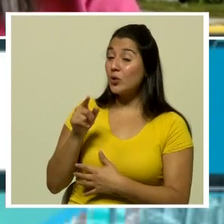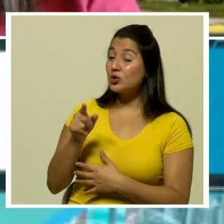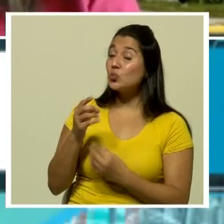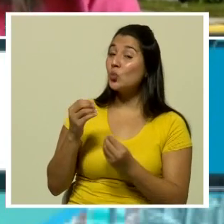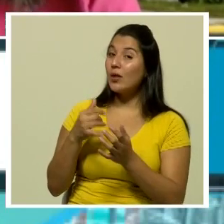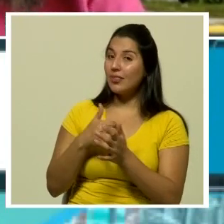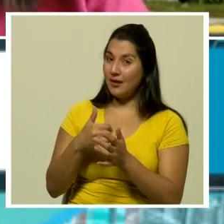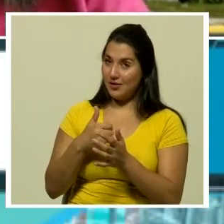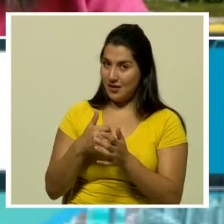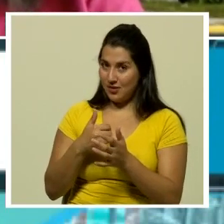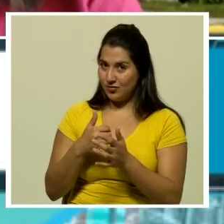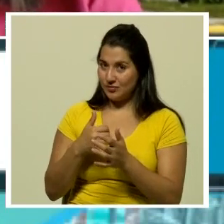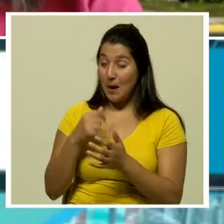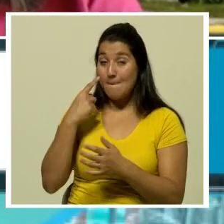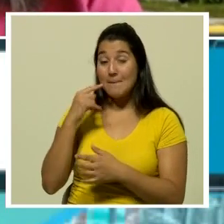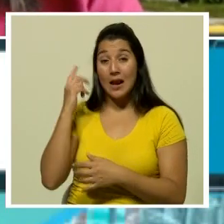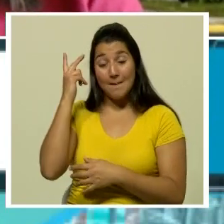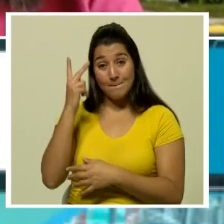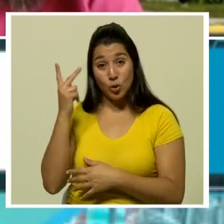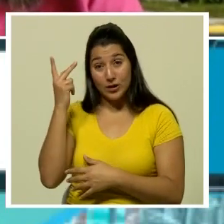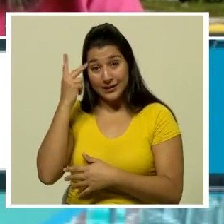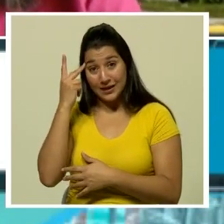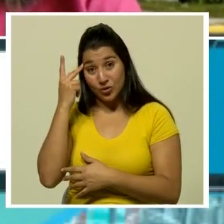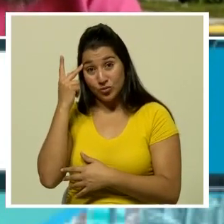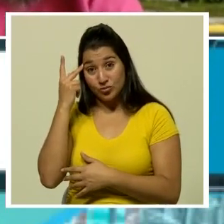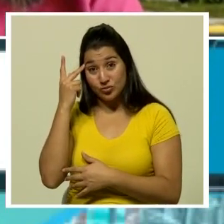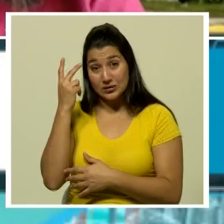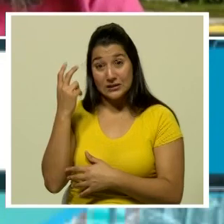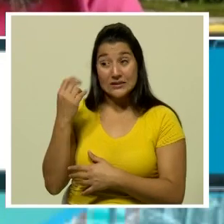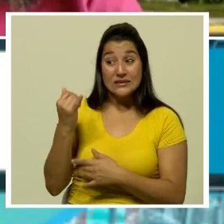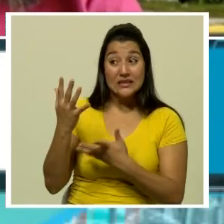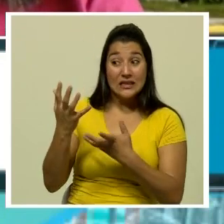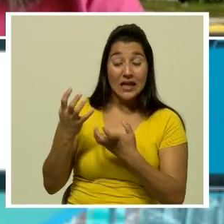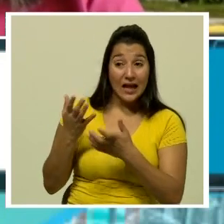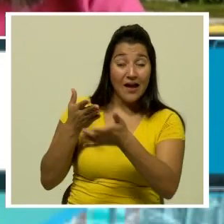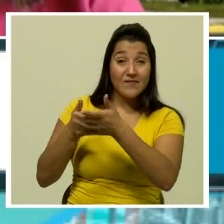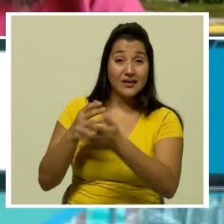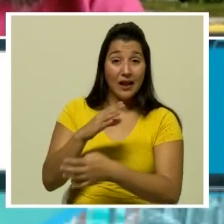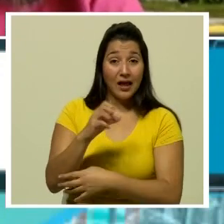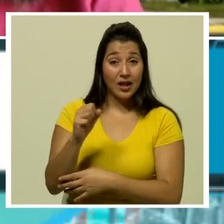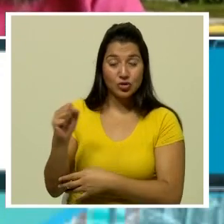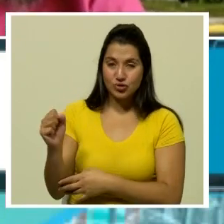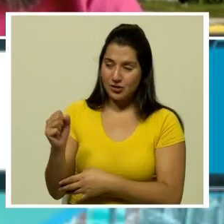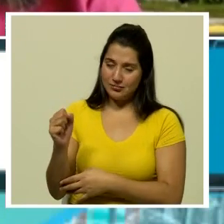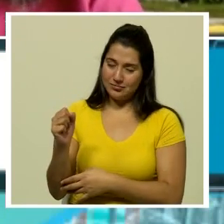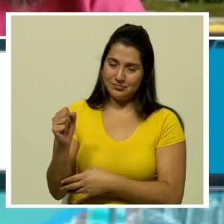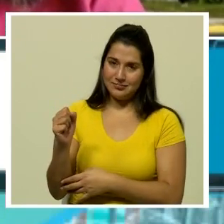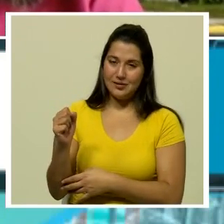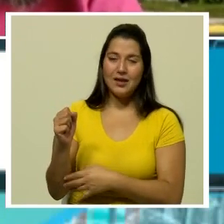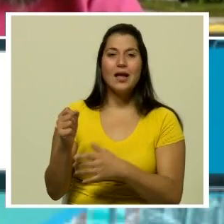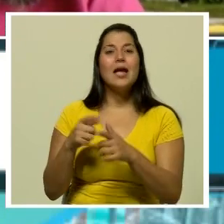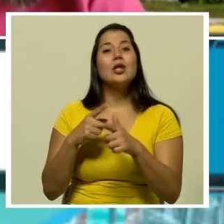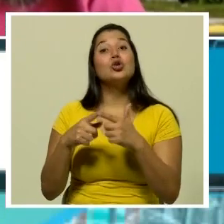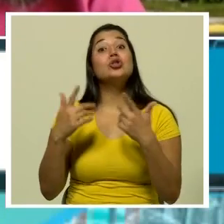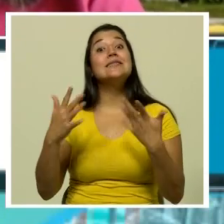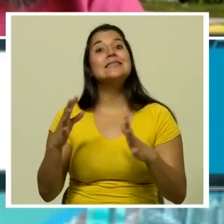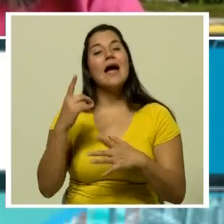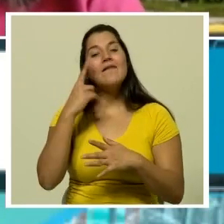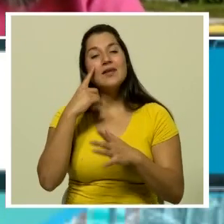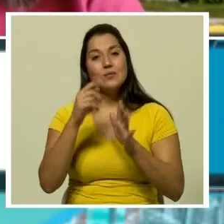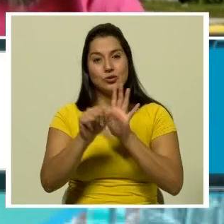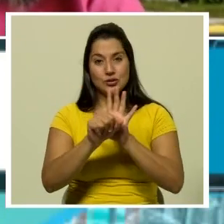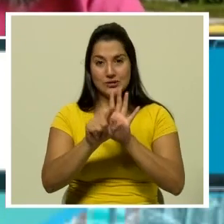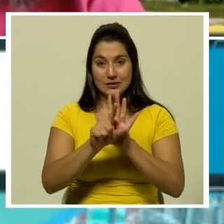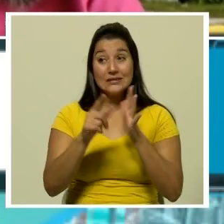delicado para los políticos que tomen bandos en ese sentido. Por eso ya vimos que la Asamblea Legislativa, y lo